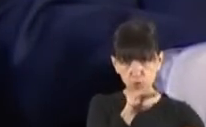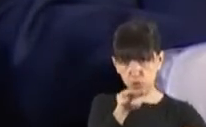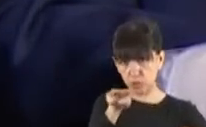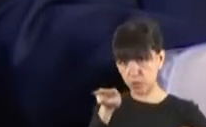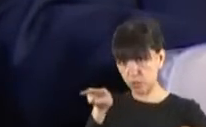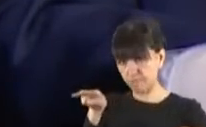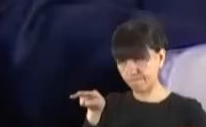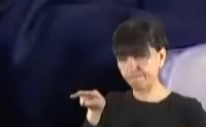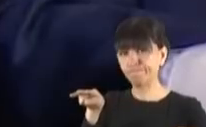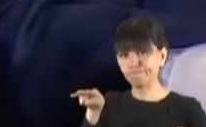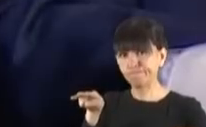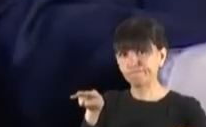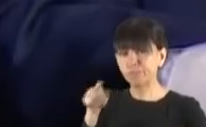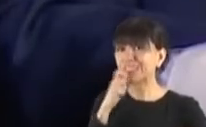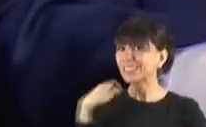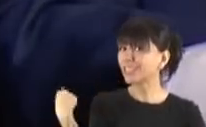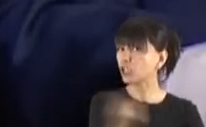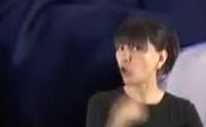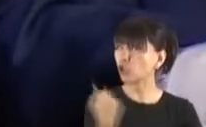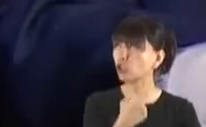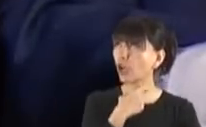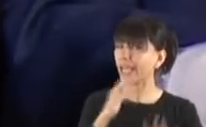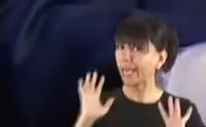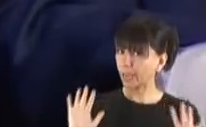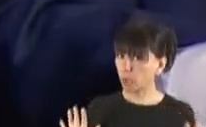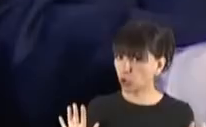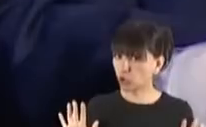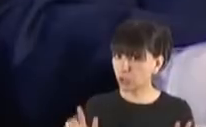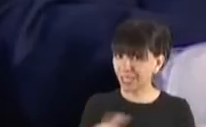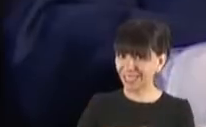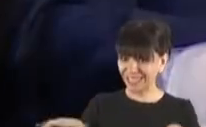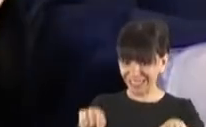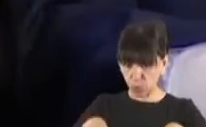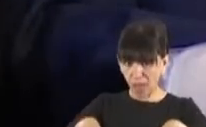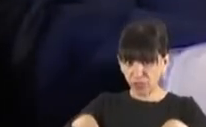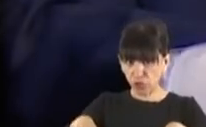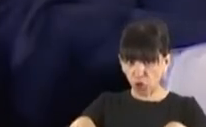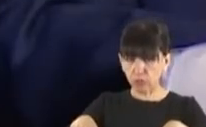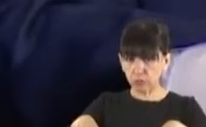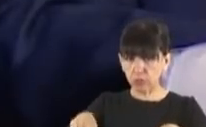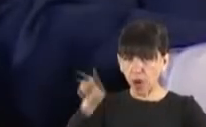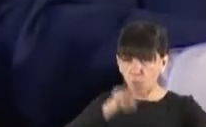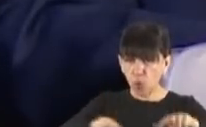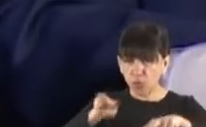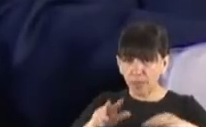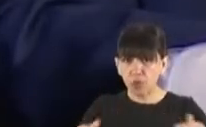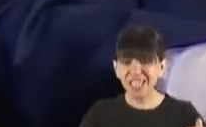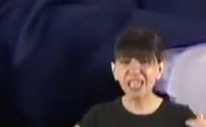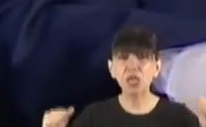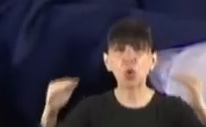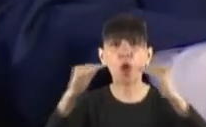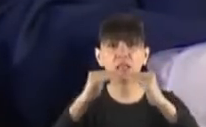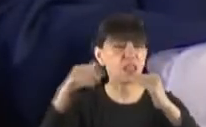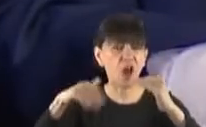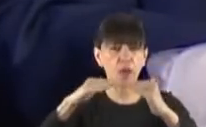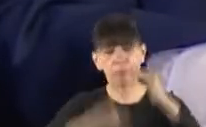y si queremos que esta realidad conduzca a un proceso de igualdad mayor que se ha quebrado,